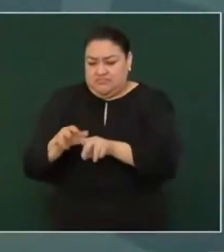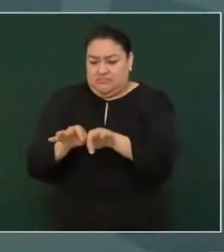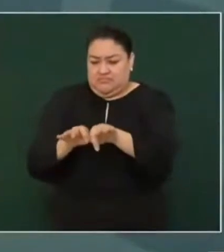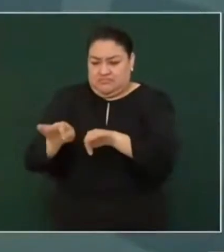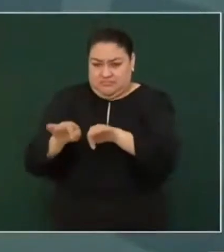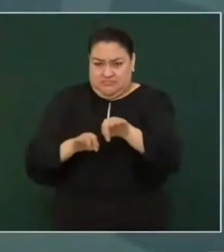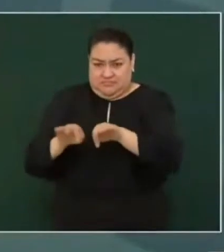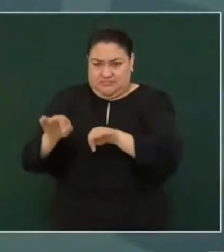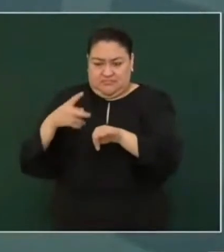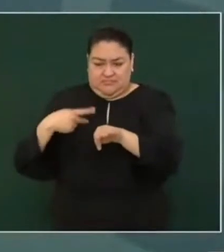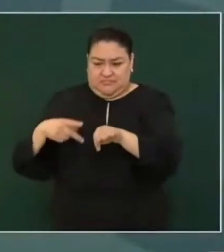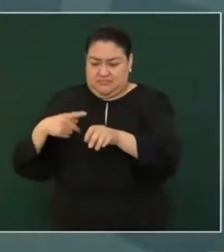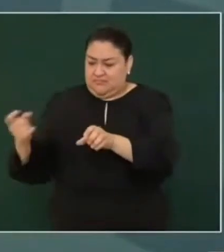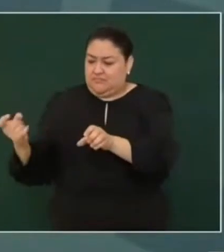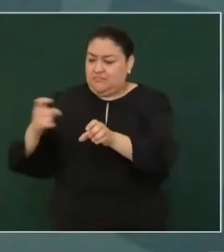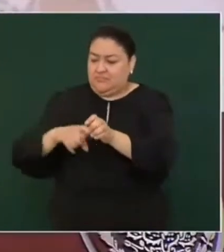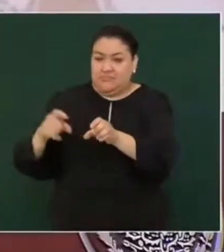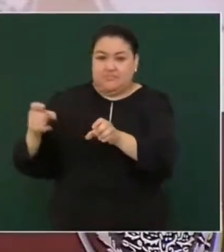a